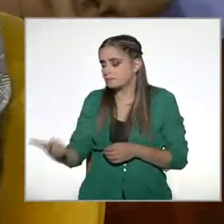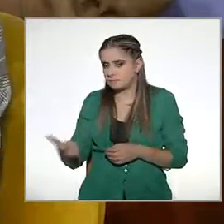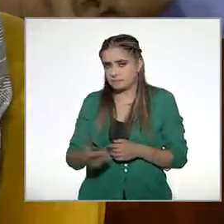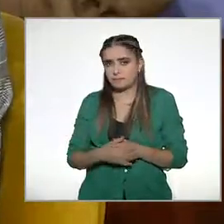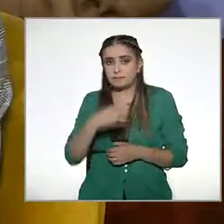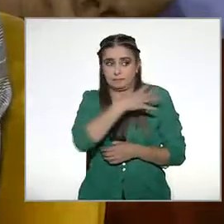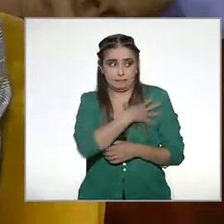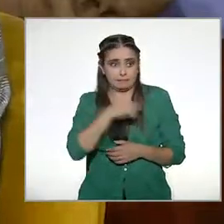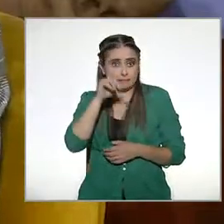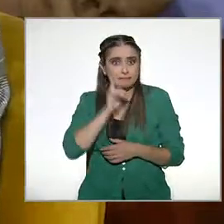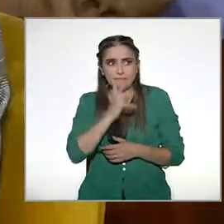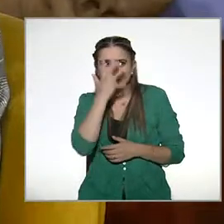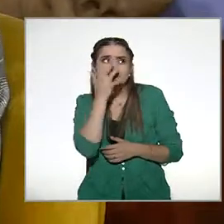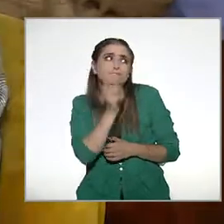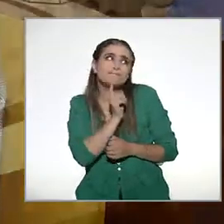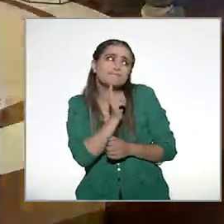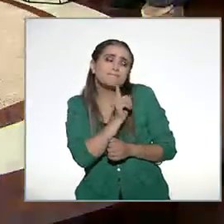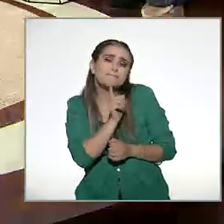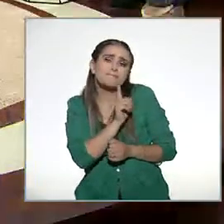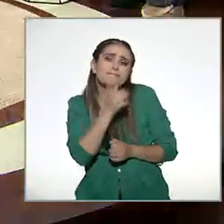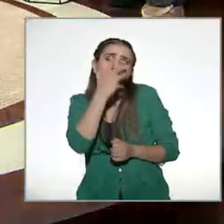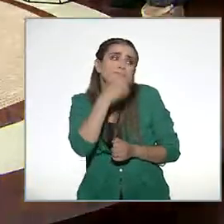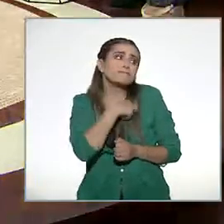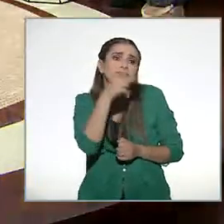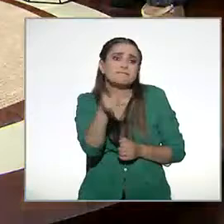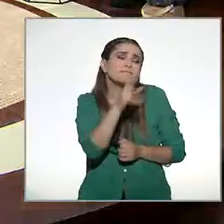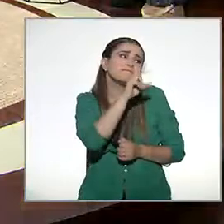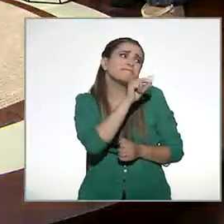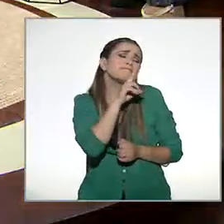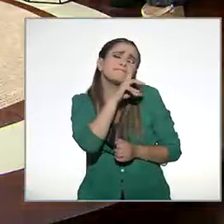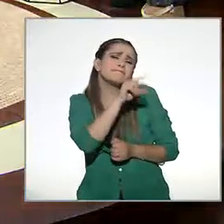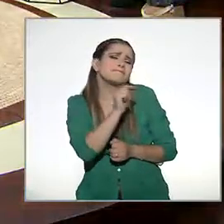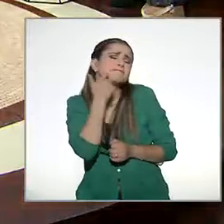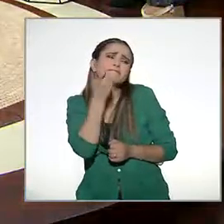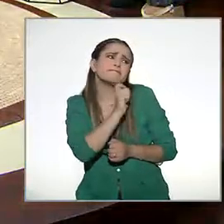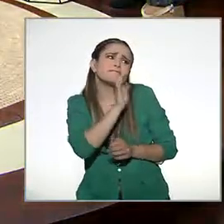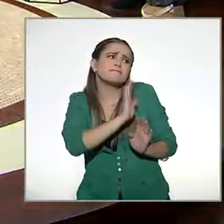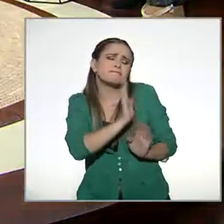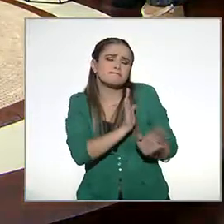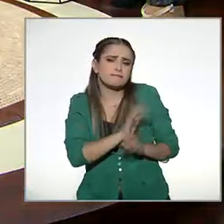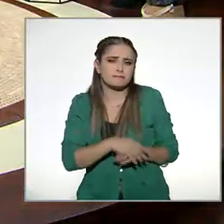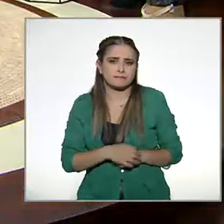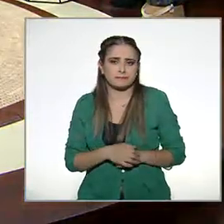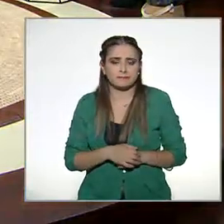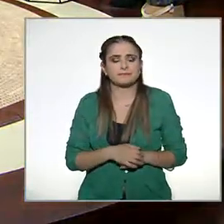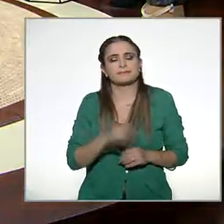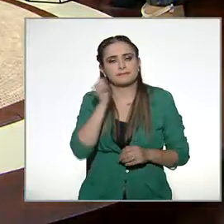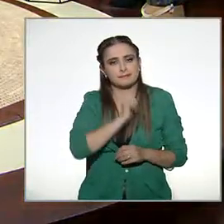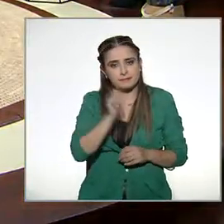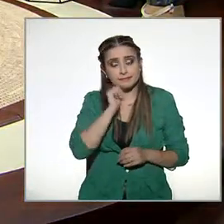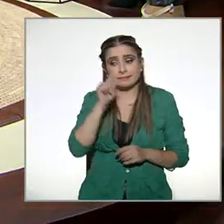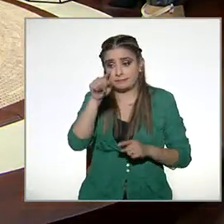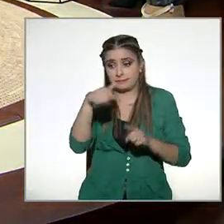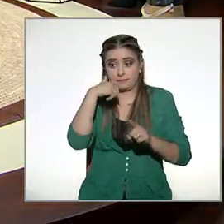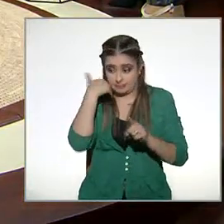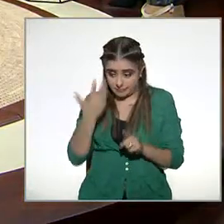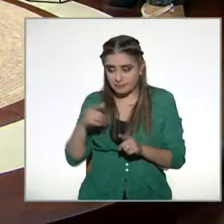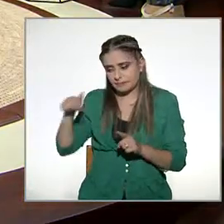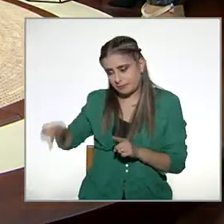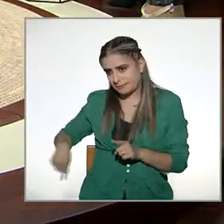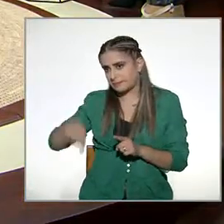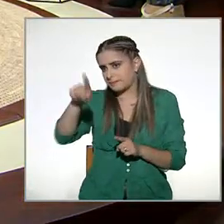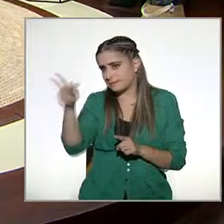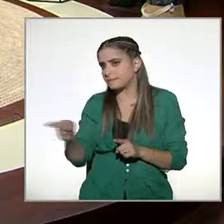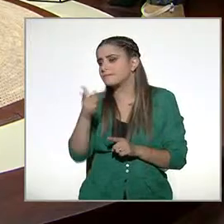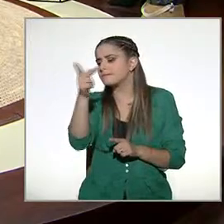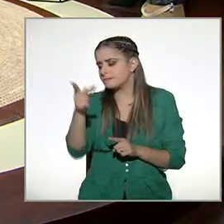fue muy penosa y al principio me decía por pena no preguntar mejor ya no quiero nada entonces a través de que siempre que quería algo yo la mandaba